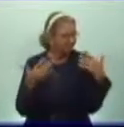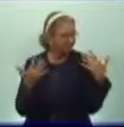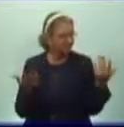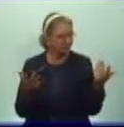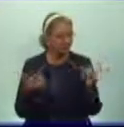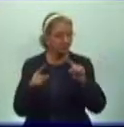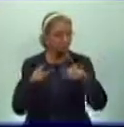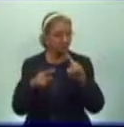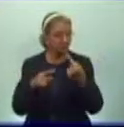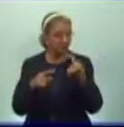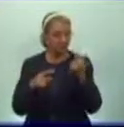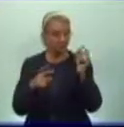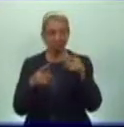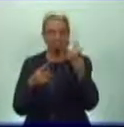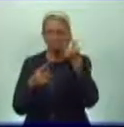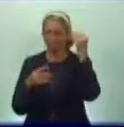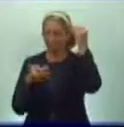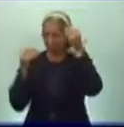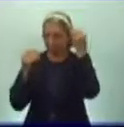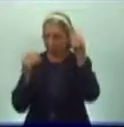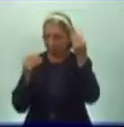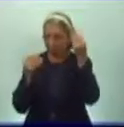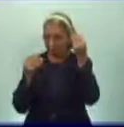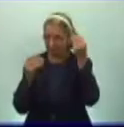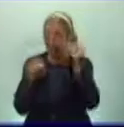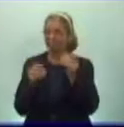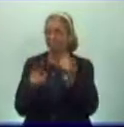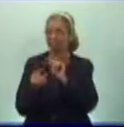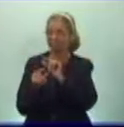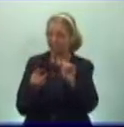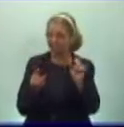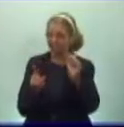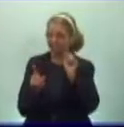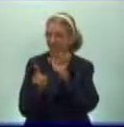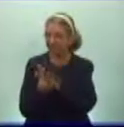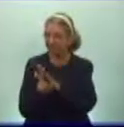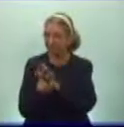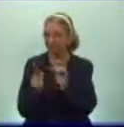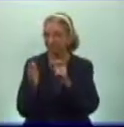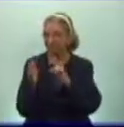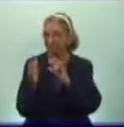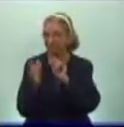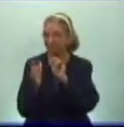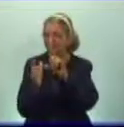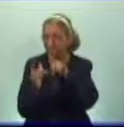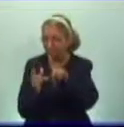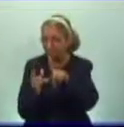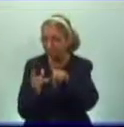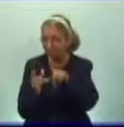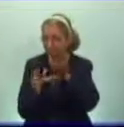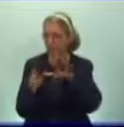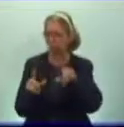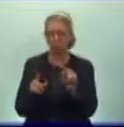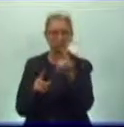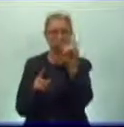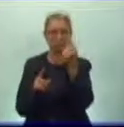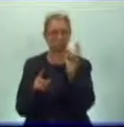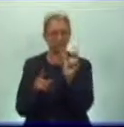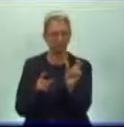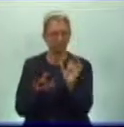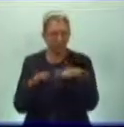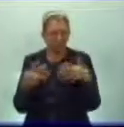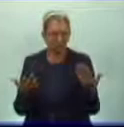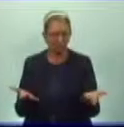la oración. Observen bien que las oraciones comienzan con mayúscula. Fíjense bien cómo sería que